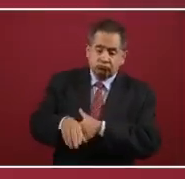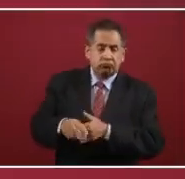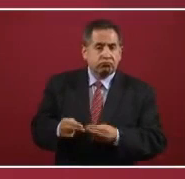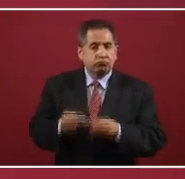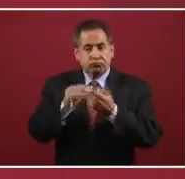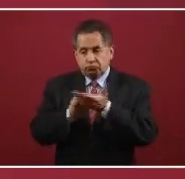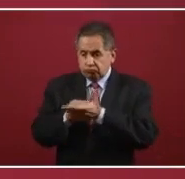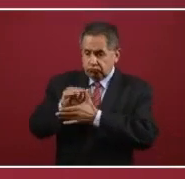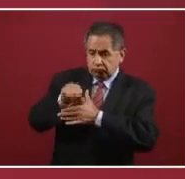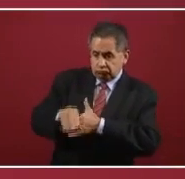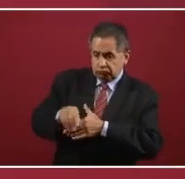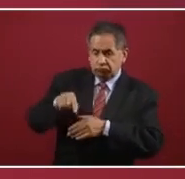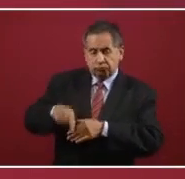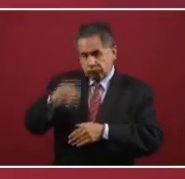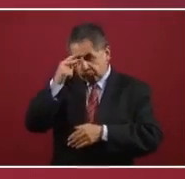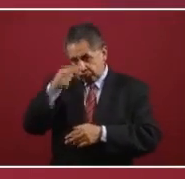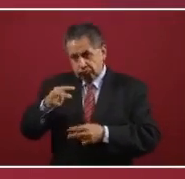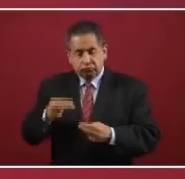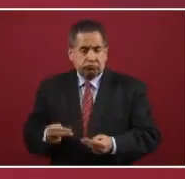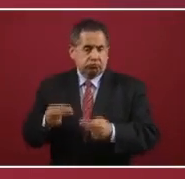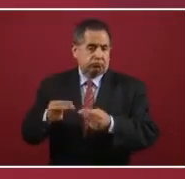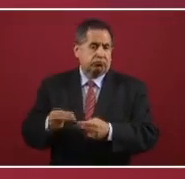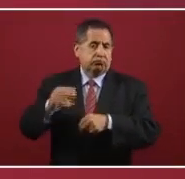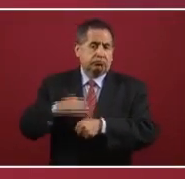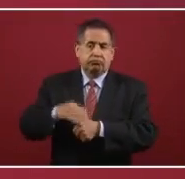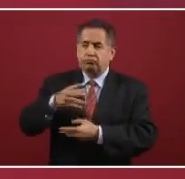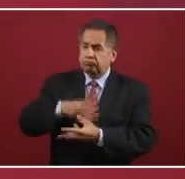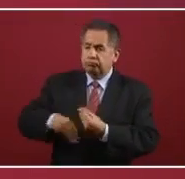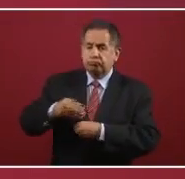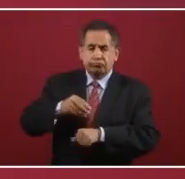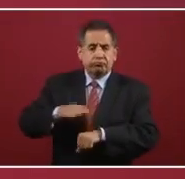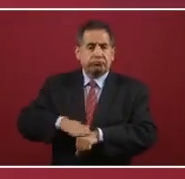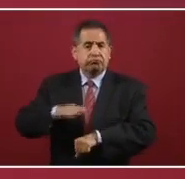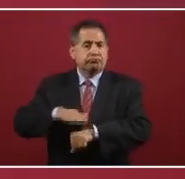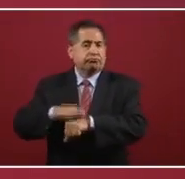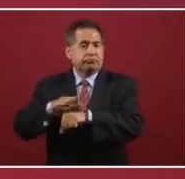país para